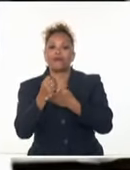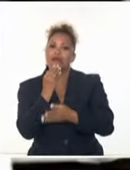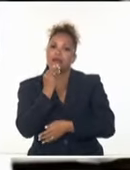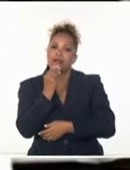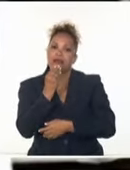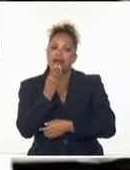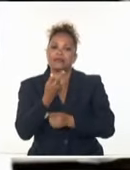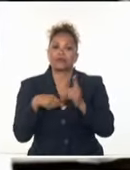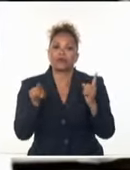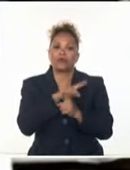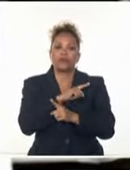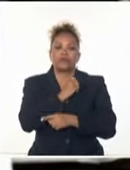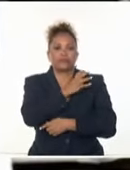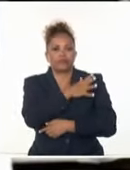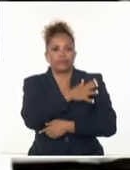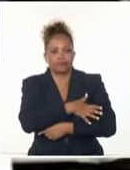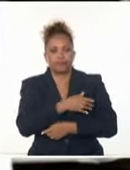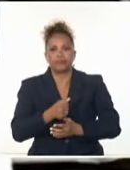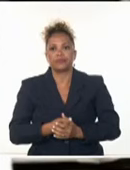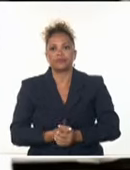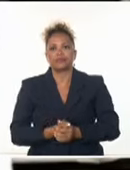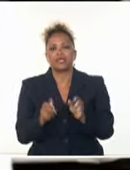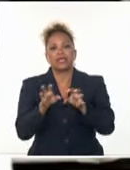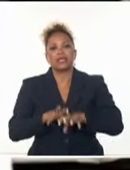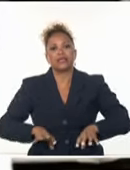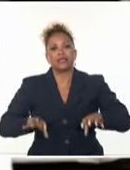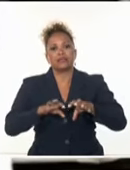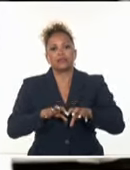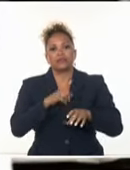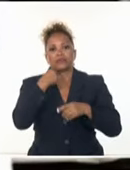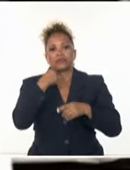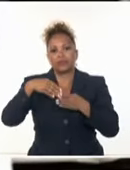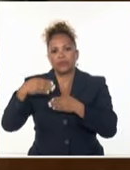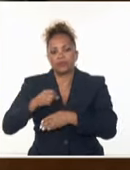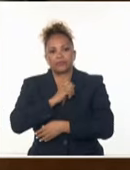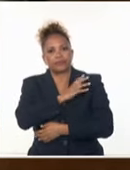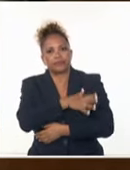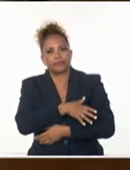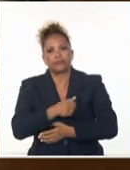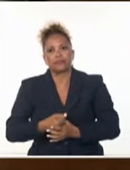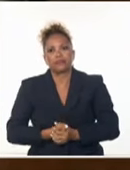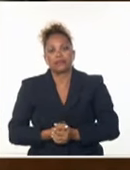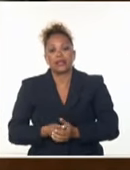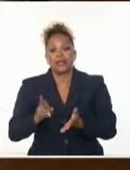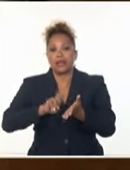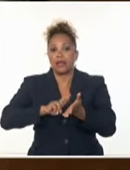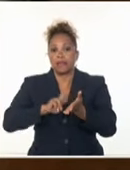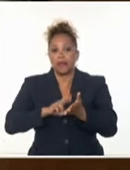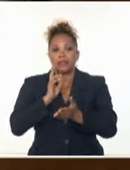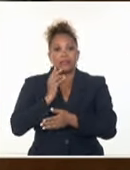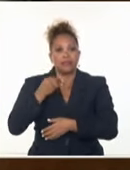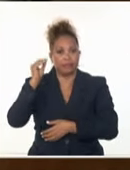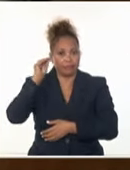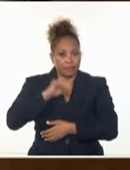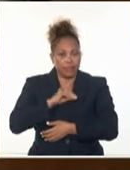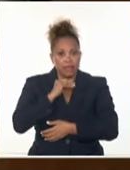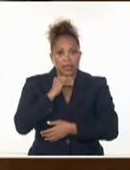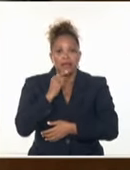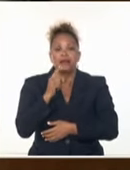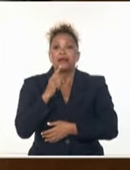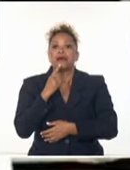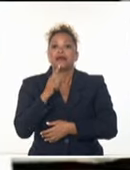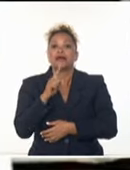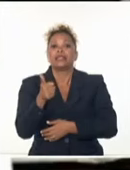sobre numerosas víctimas civiles y la crisis humanitaria en el enclave costero. Precisamente este martes se supo que decenas de palestinos murieron